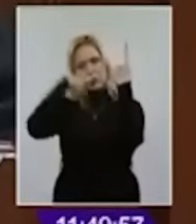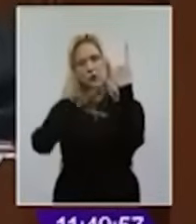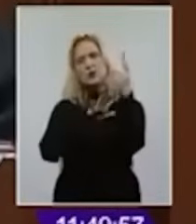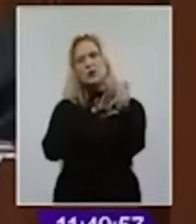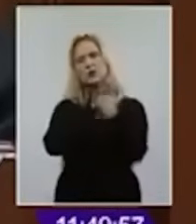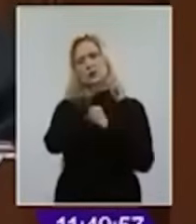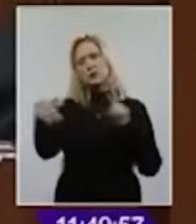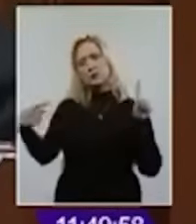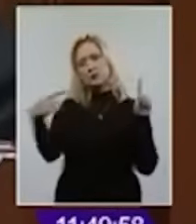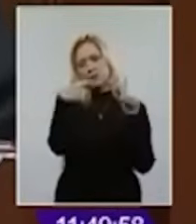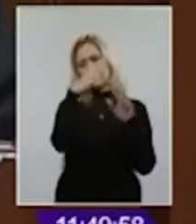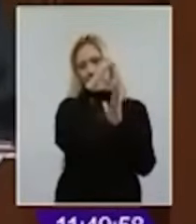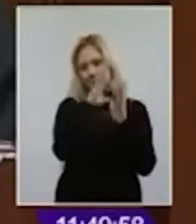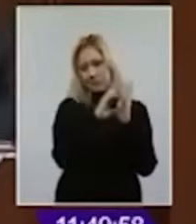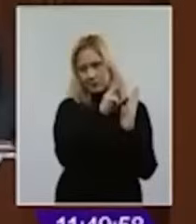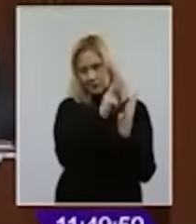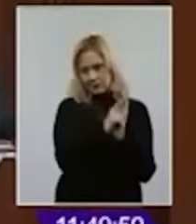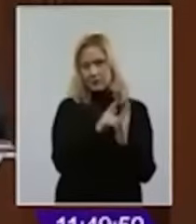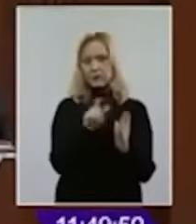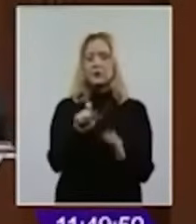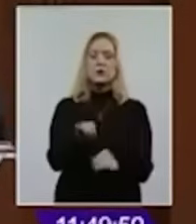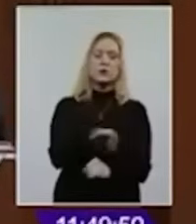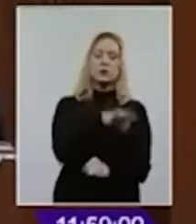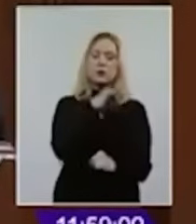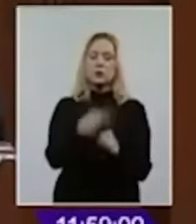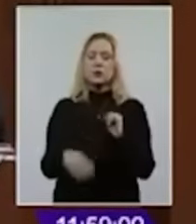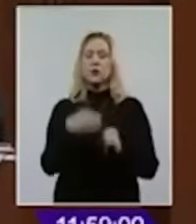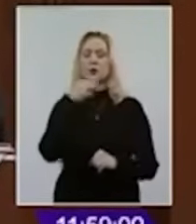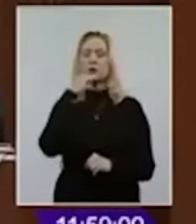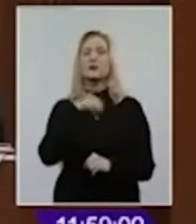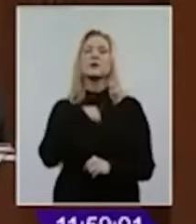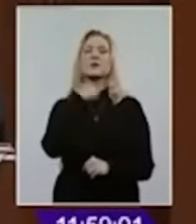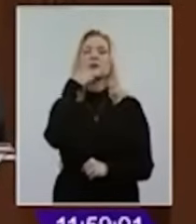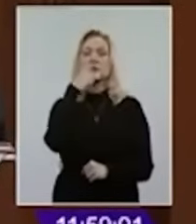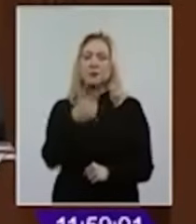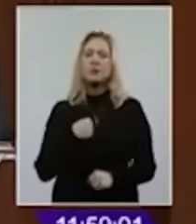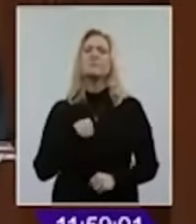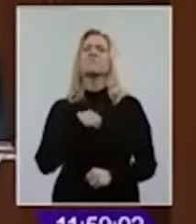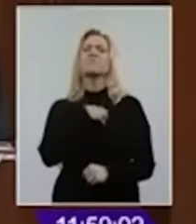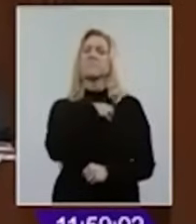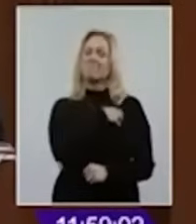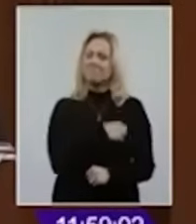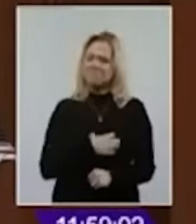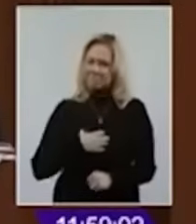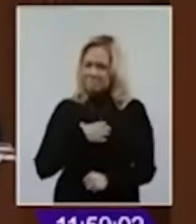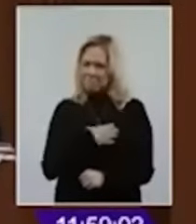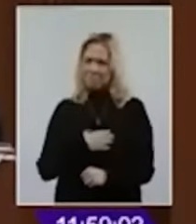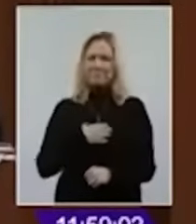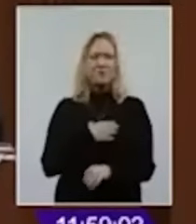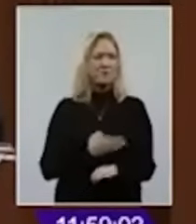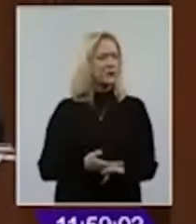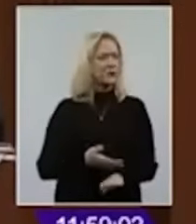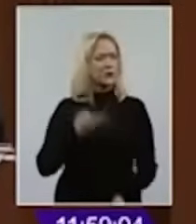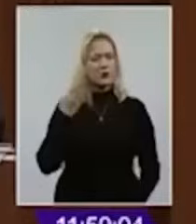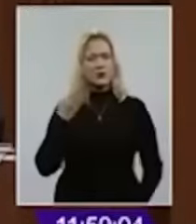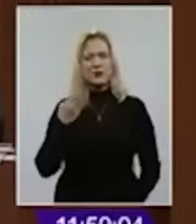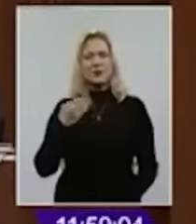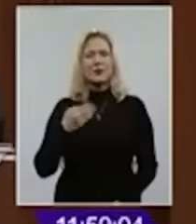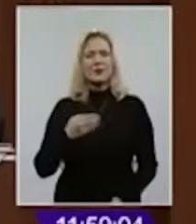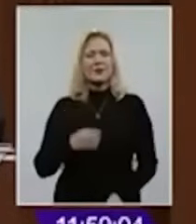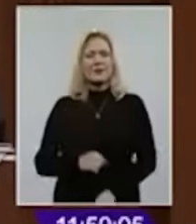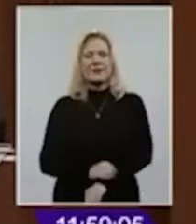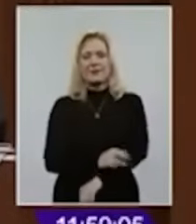este mensaje comentando que estoy contenta, muy contenta, realmente conmovida